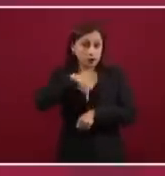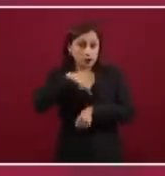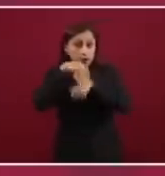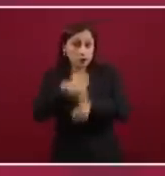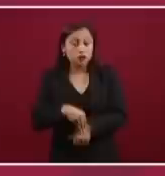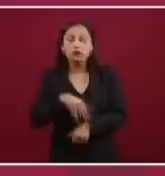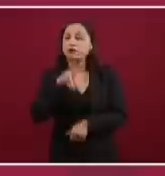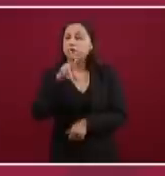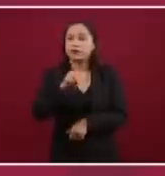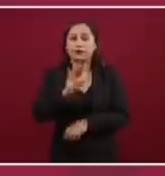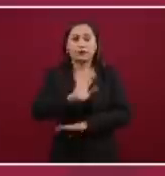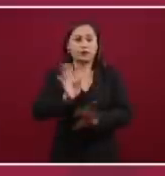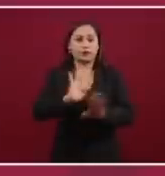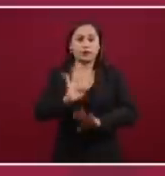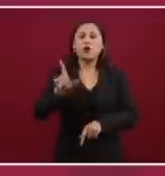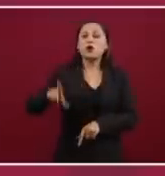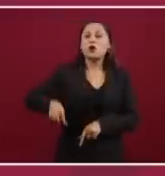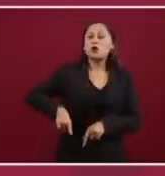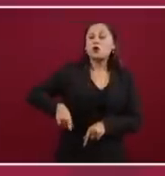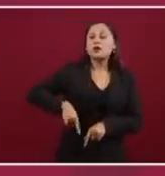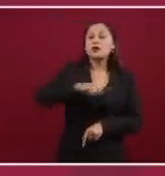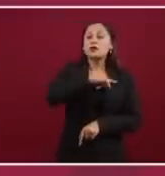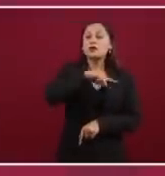nosotros actuamos con libertad.